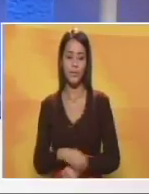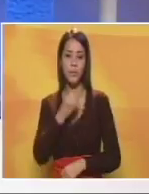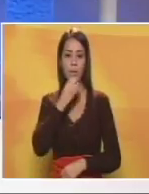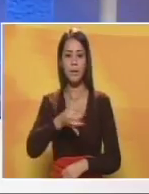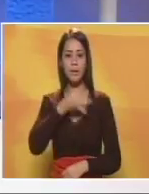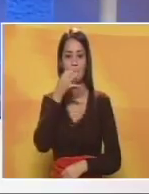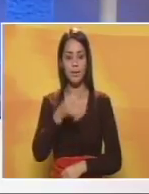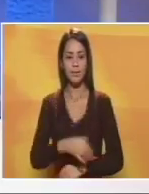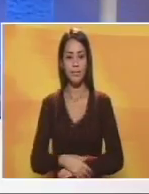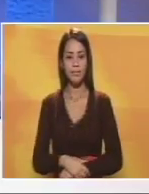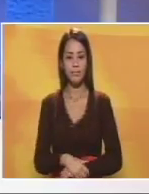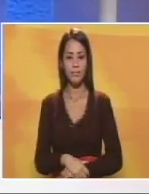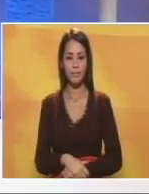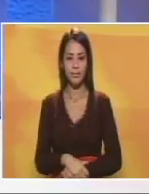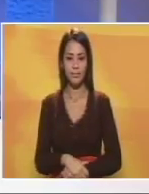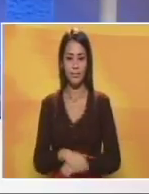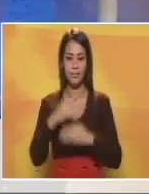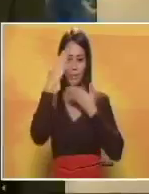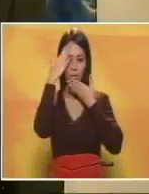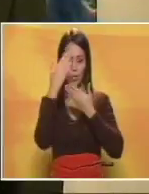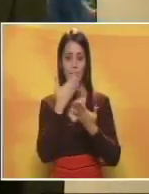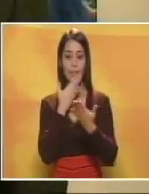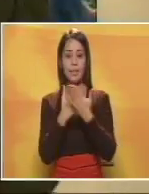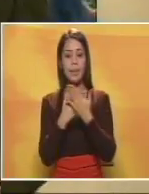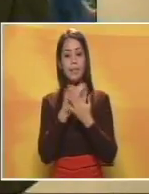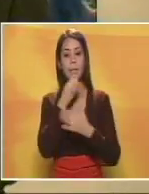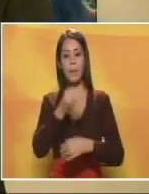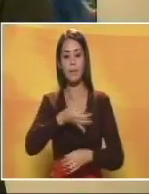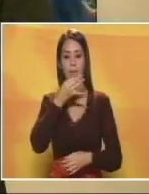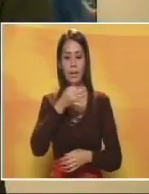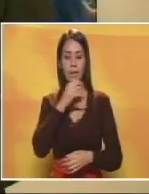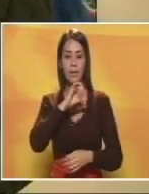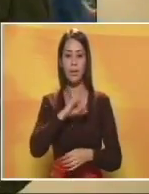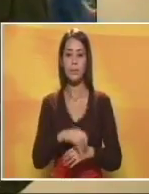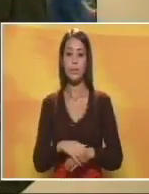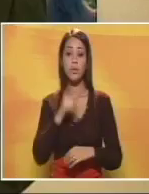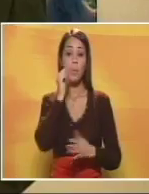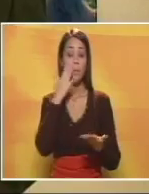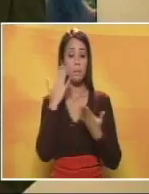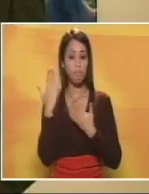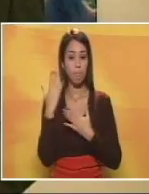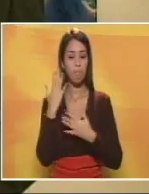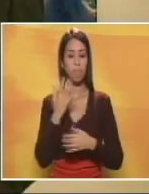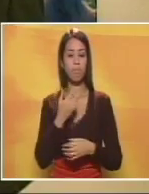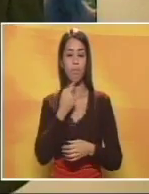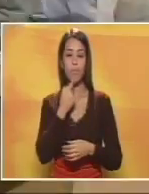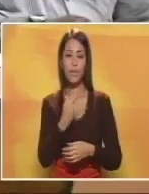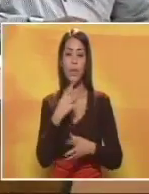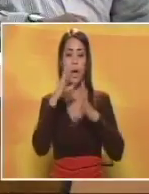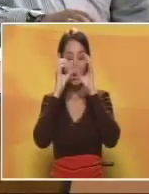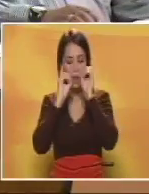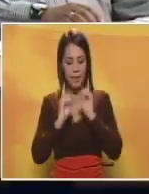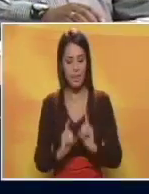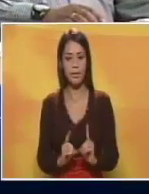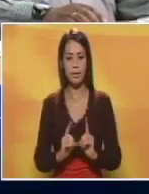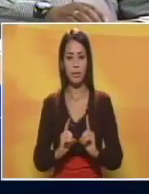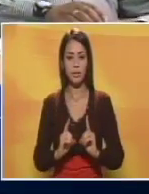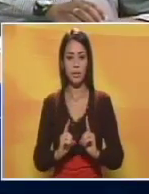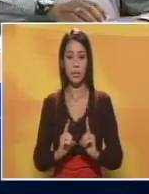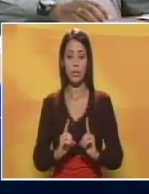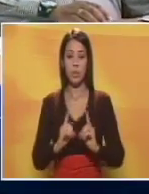buenas tardes. Hola, muchísimas gracias, amigo. Buenas tardes. Will Rangel, al hacer referencia a este caso, dijo que la decisión está